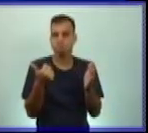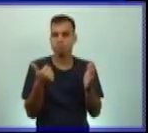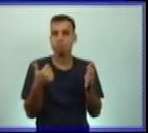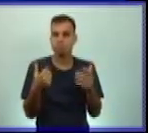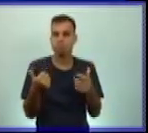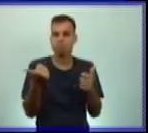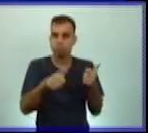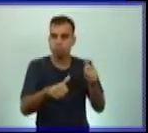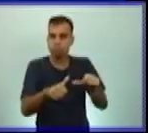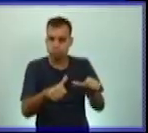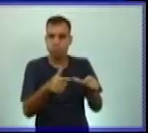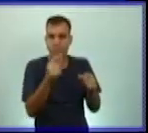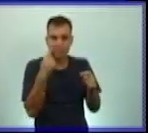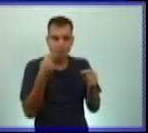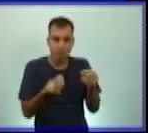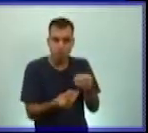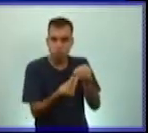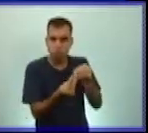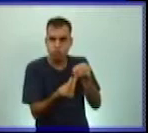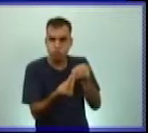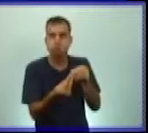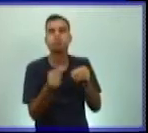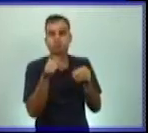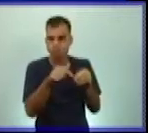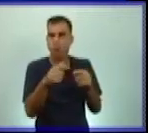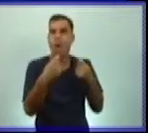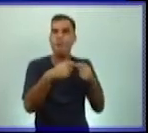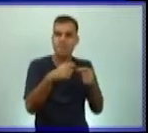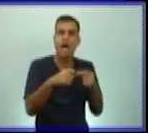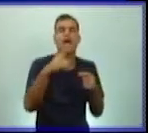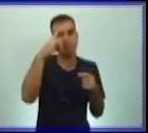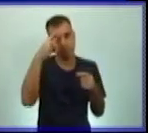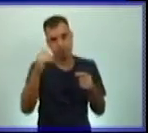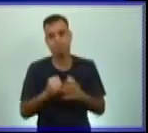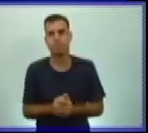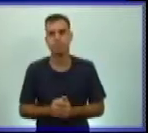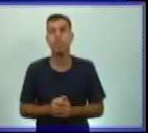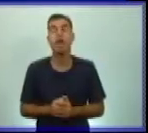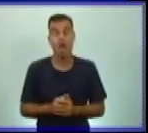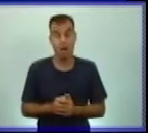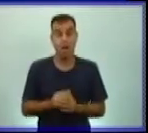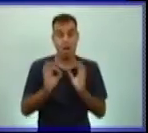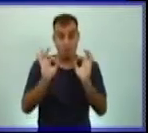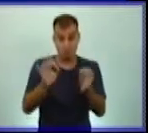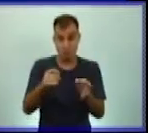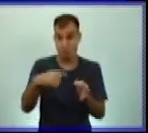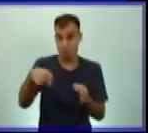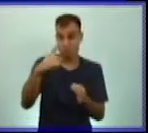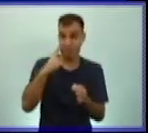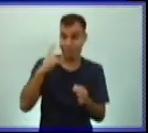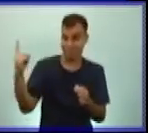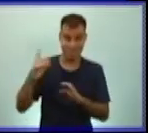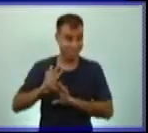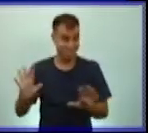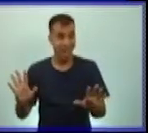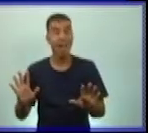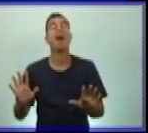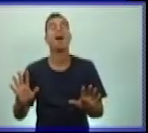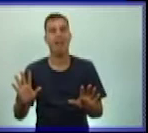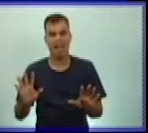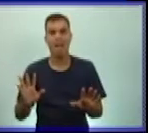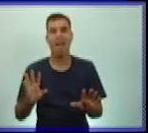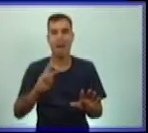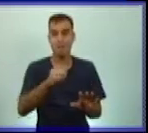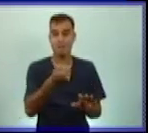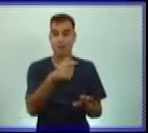Y tenemos entonces en este esquema con palabras la reacción que ustedes acabaron de observar. El metal magnesio, que a